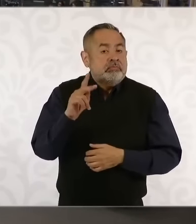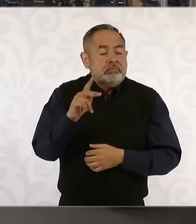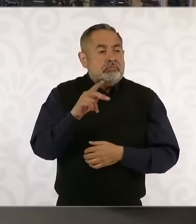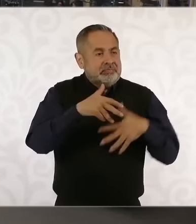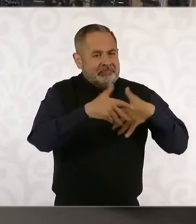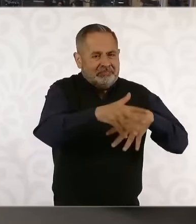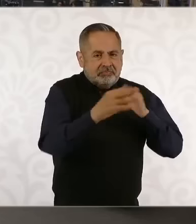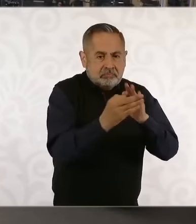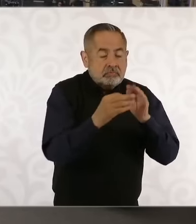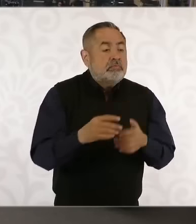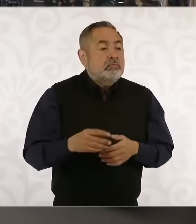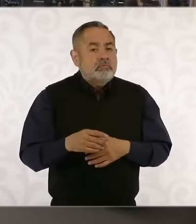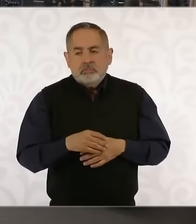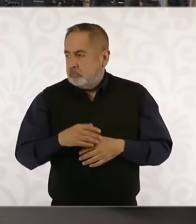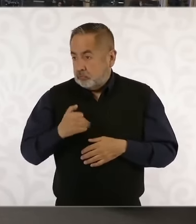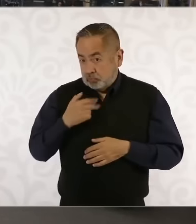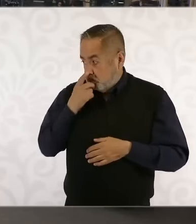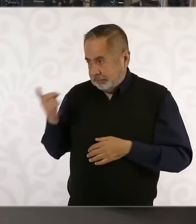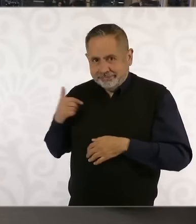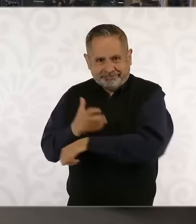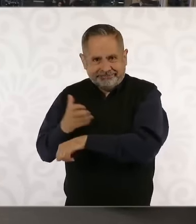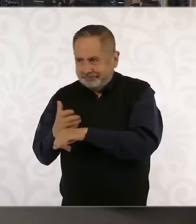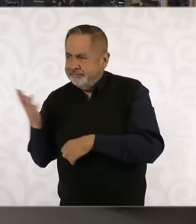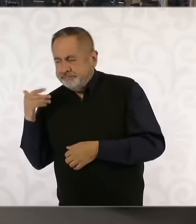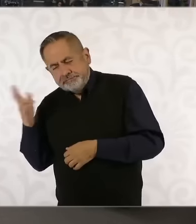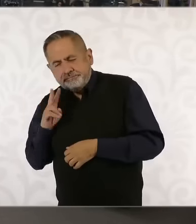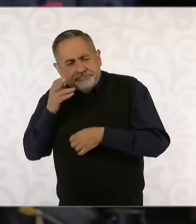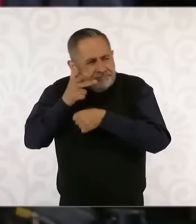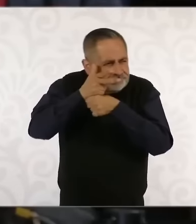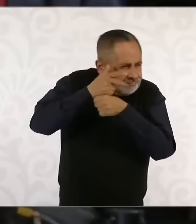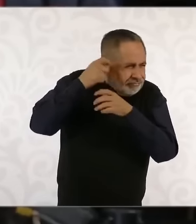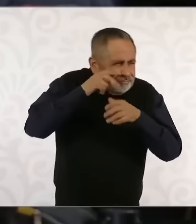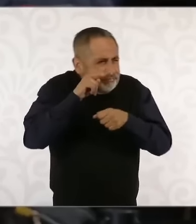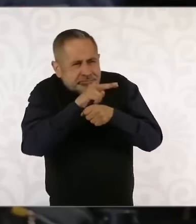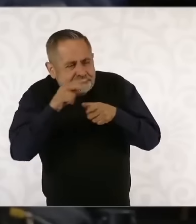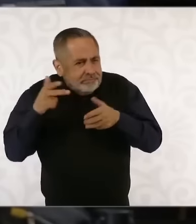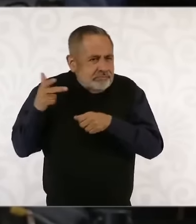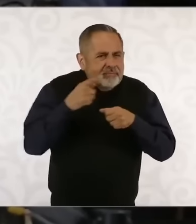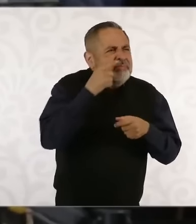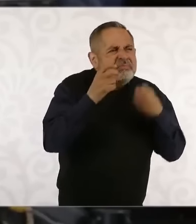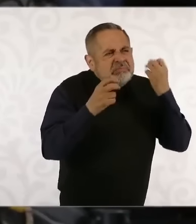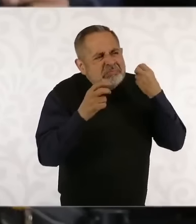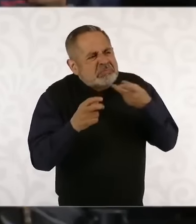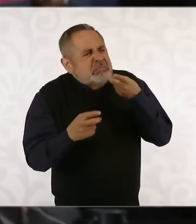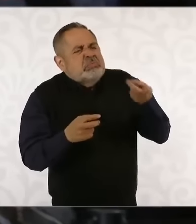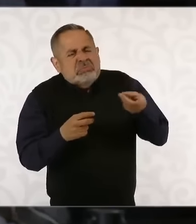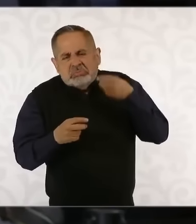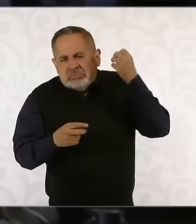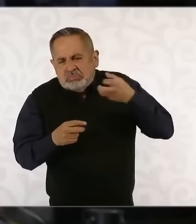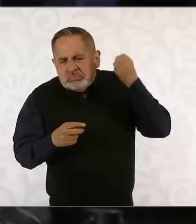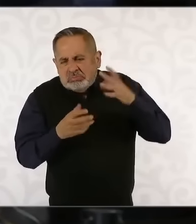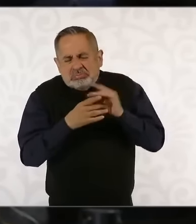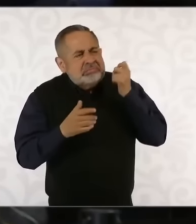hecho a un compañero le decía, vamos a llegar para que un poco antes para ver el discurso que vayan a